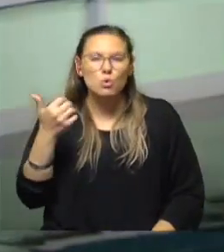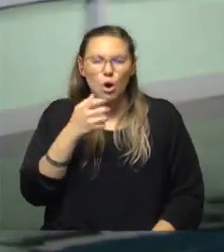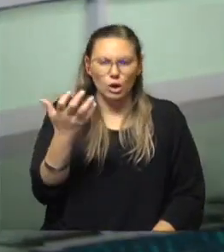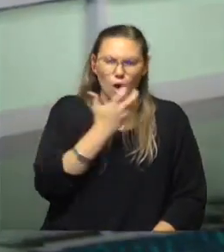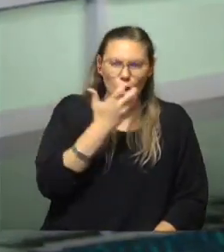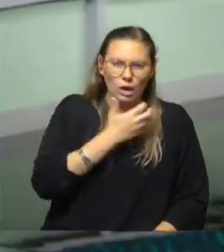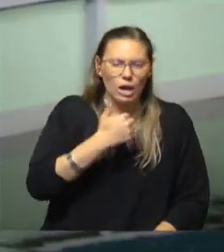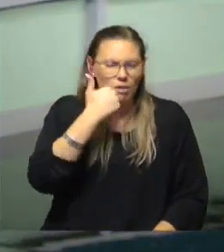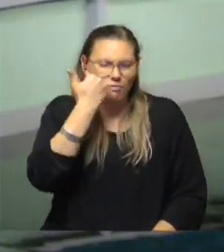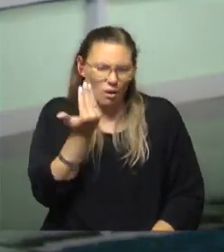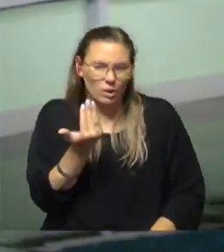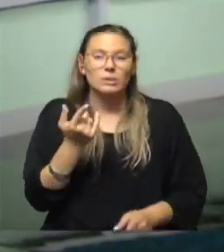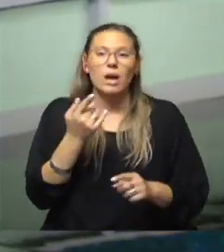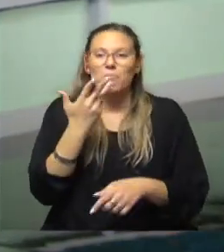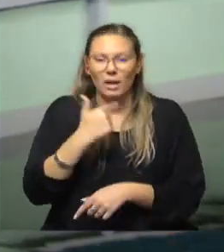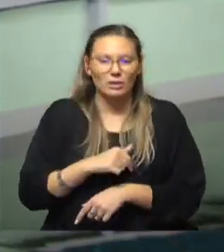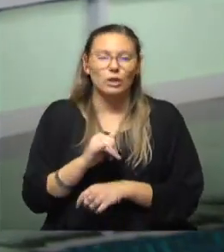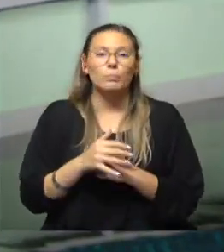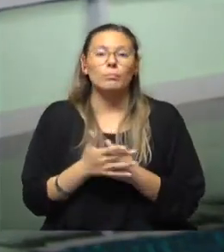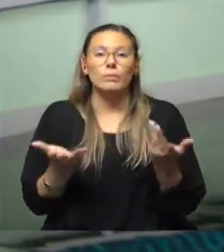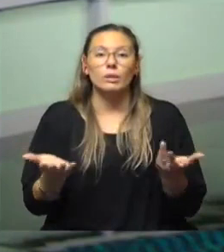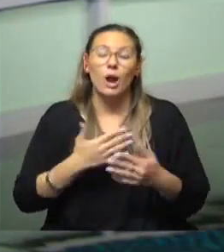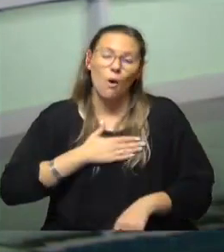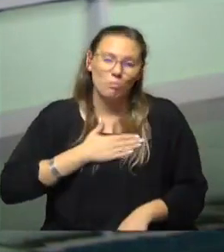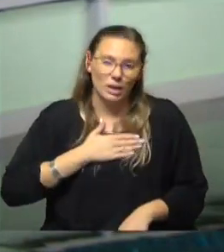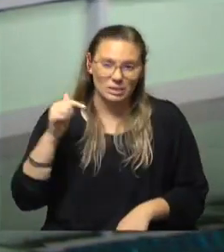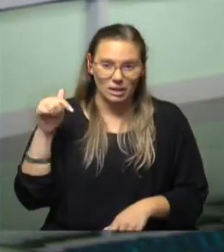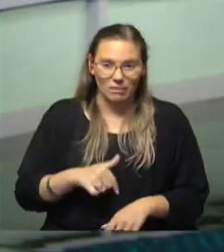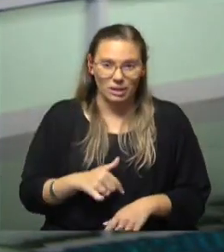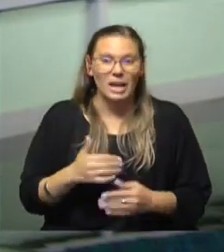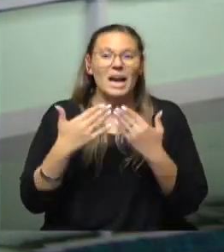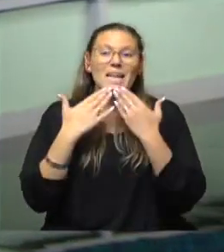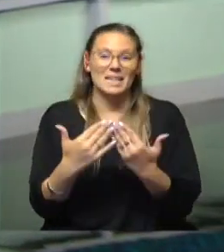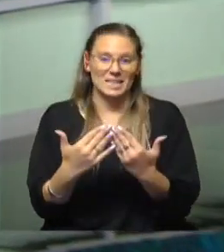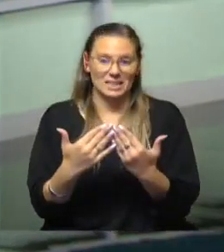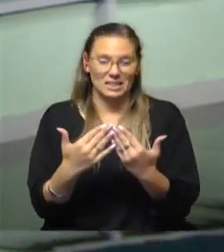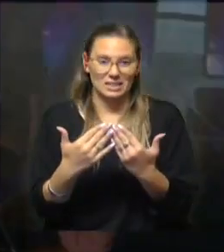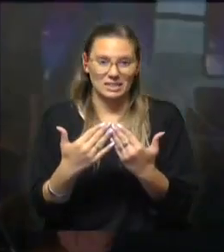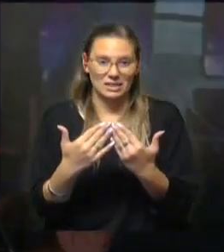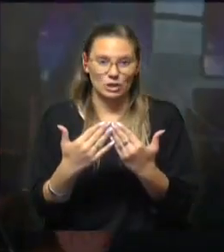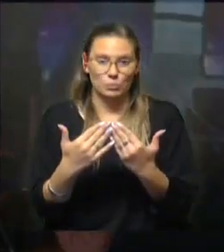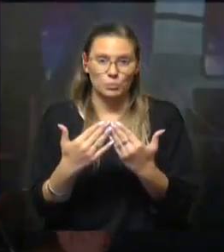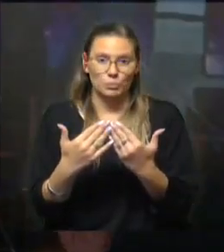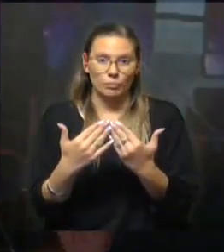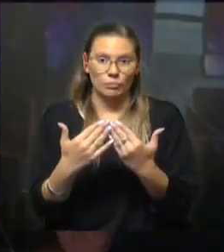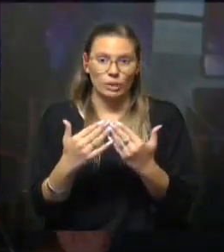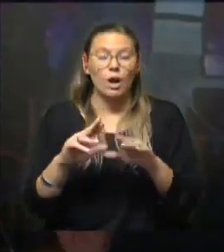La claque de los ofendidos. Sí, sí. Me encantó. Bueno, Chiquilines, nada, un placer tenerlos acá. Muchísimas gracias. Muchas gracias. Bueno, ya repasamos igual.